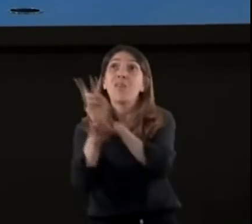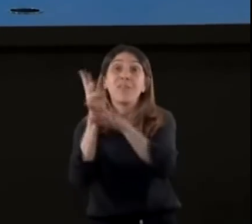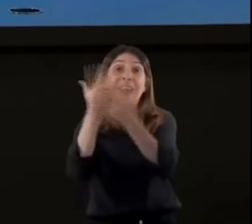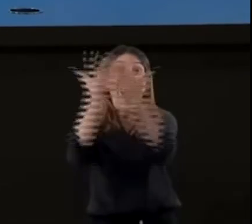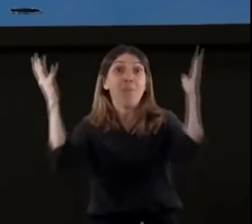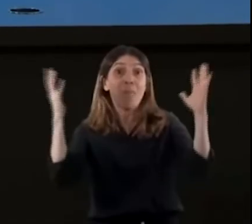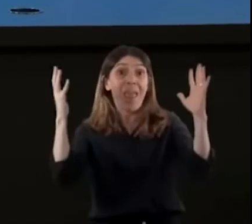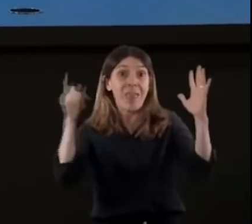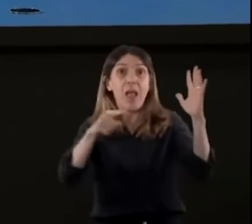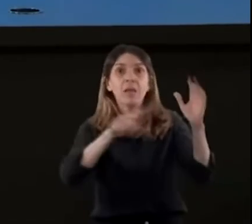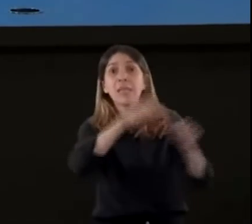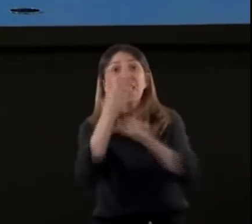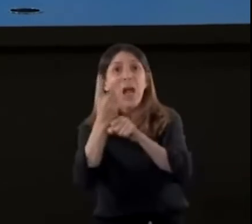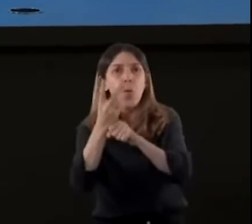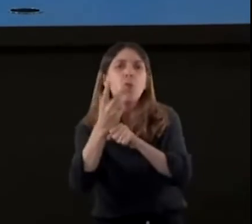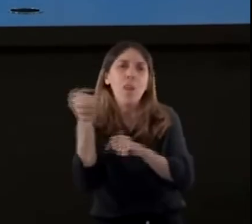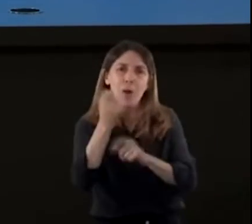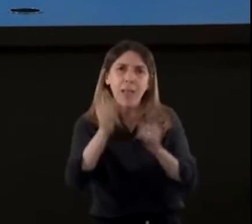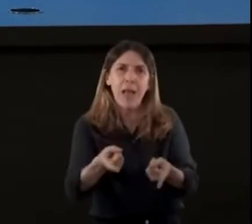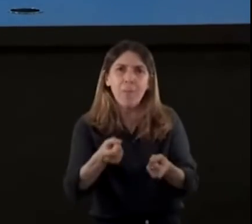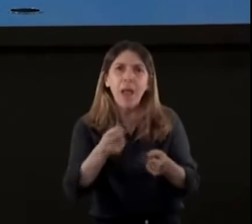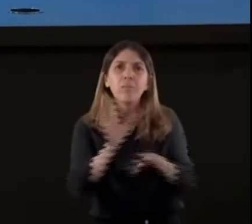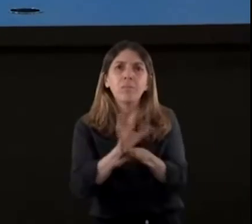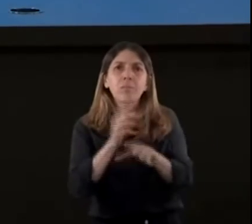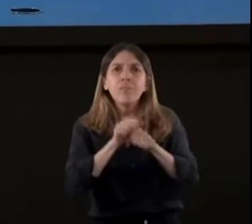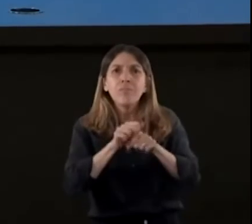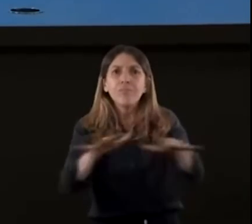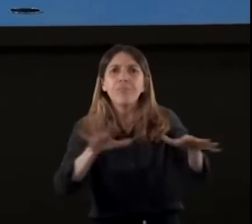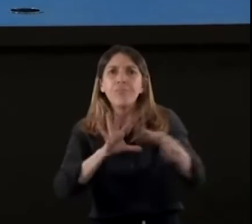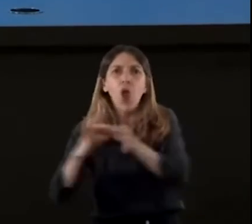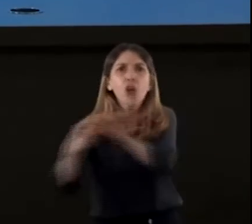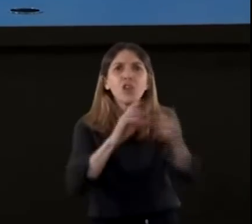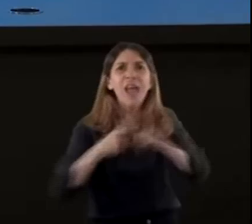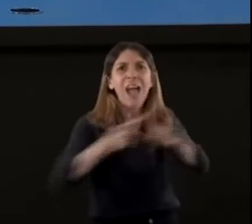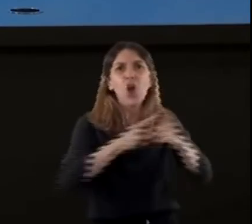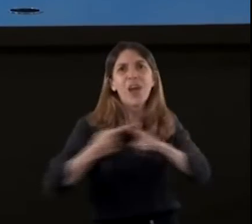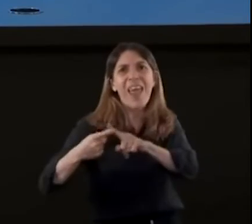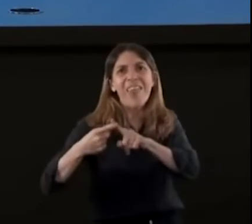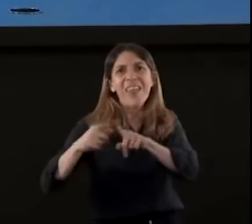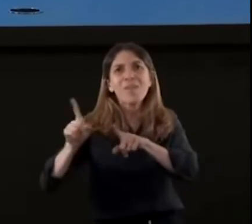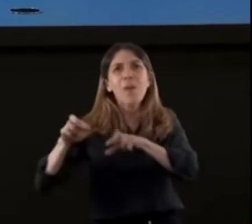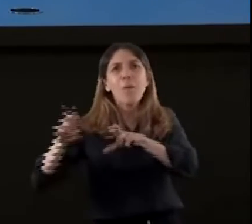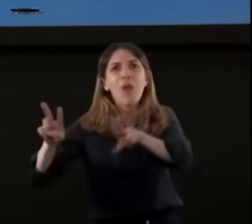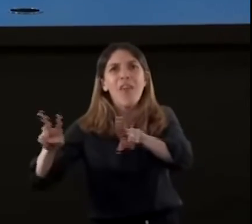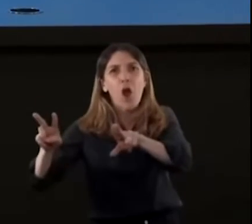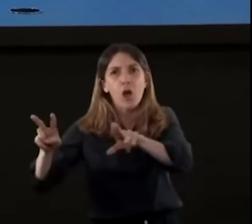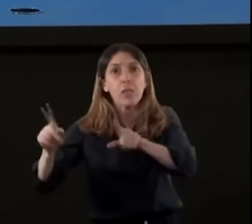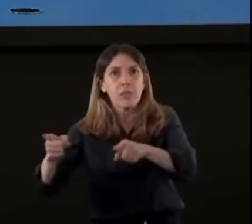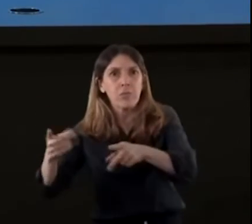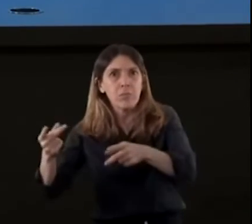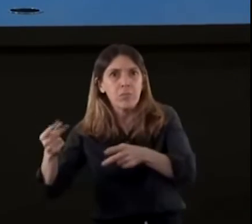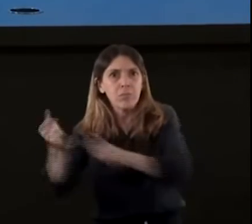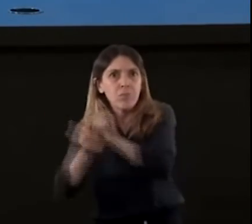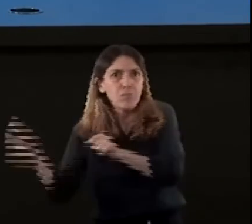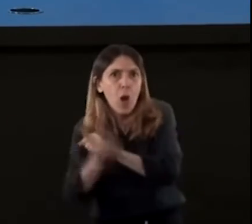y en segundo lugar, y no menos importante, desarrollando redes de proveedores que hagan que esas actividades generen valor y sean realmente de